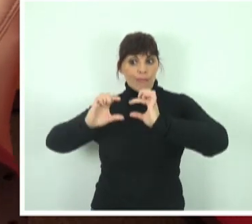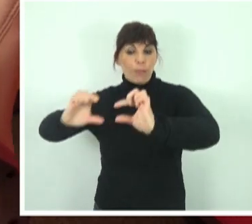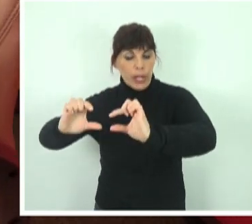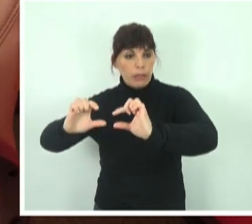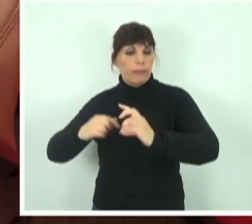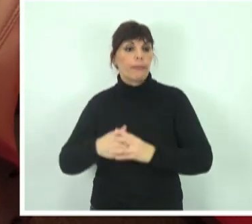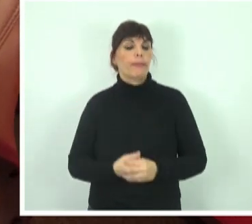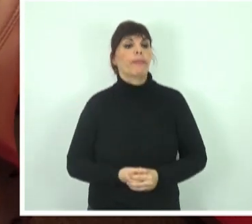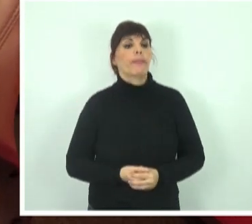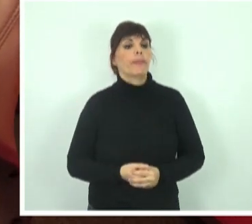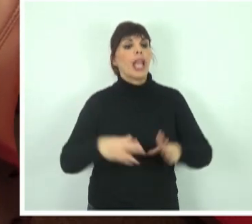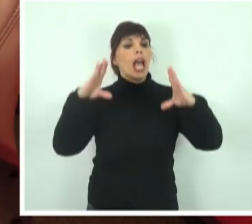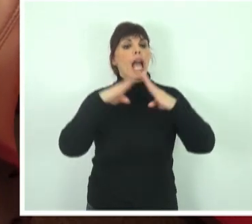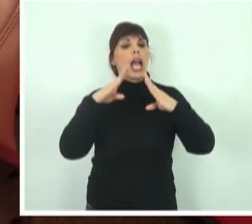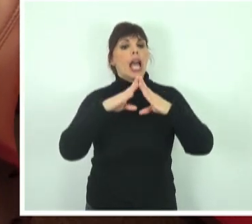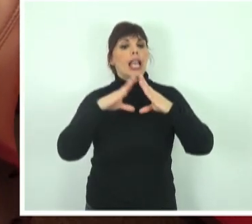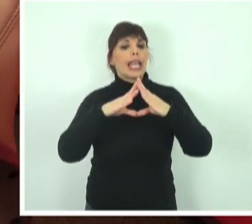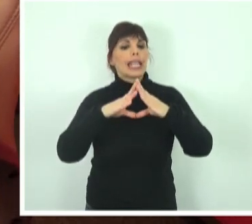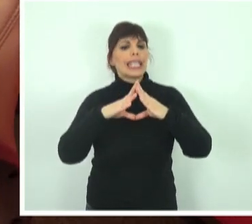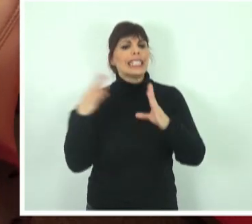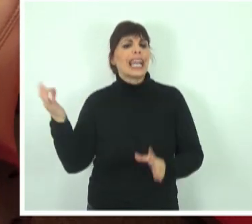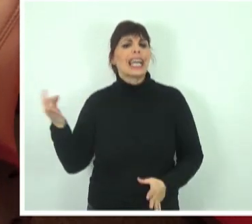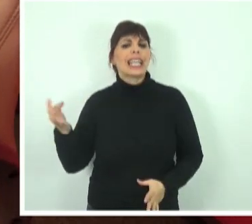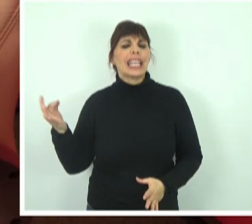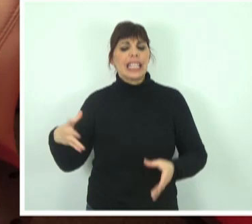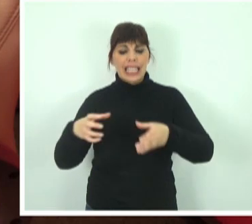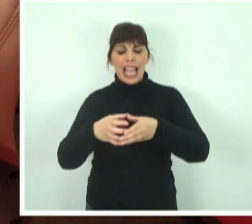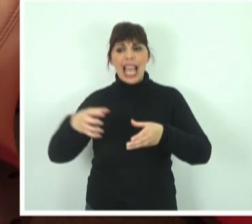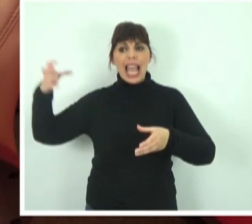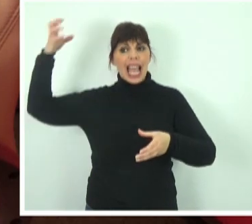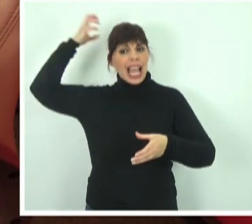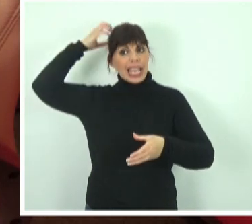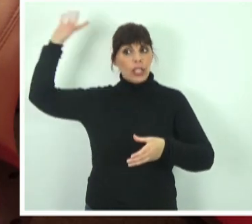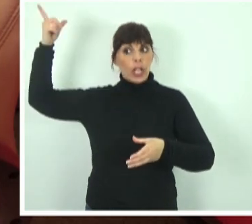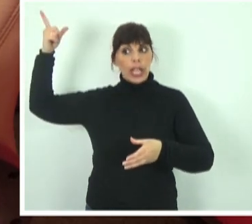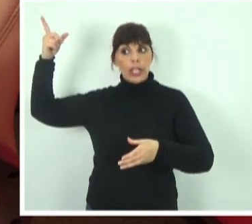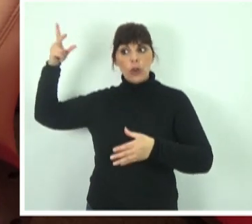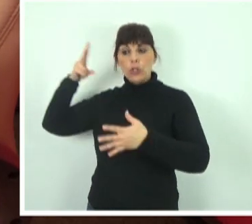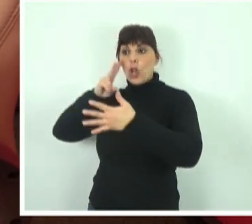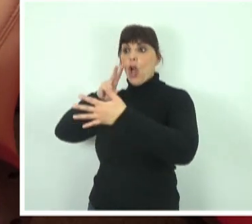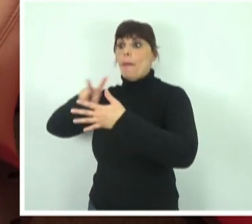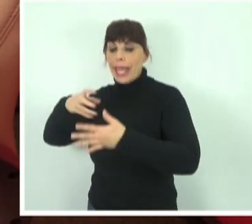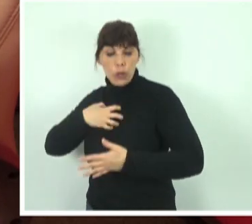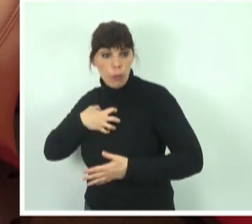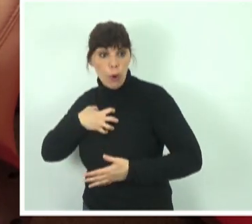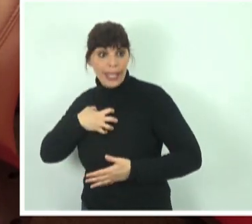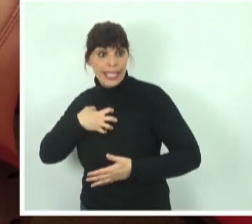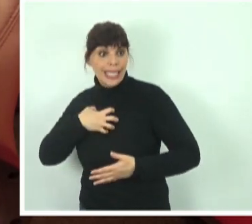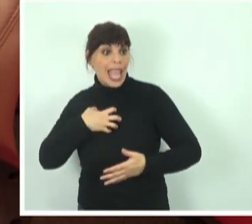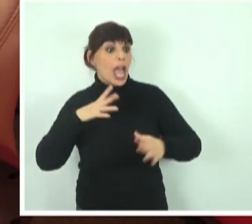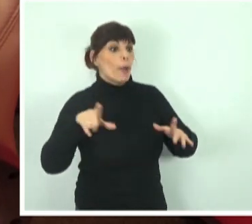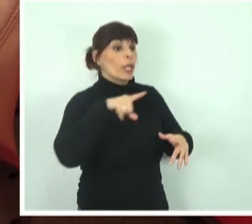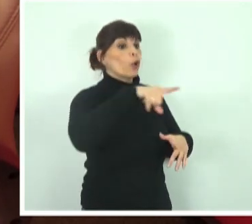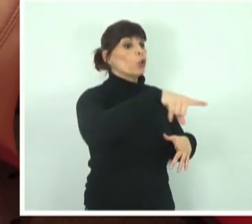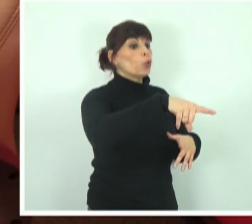iglesia es la parte visible del reino invisible. Es la fuerza del reino de